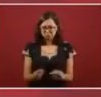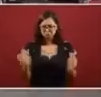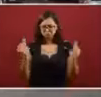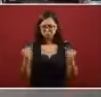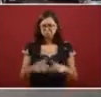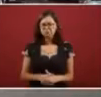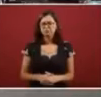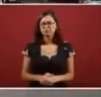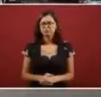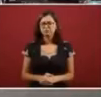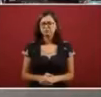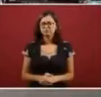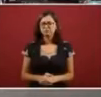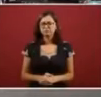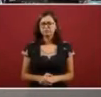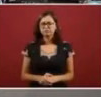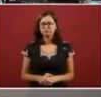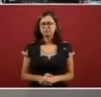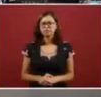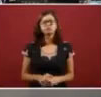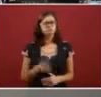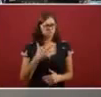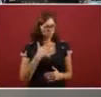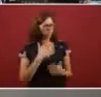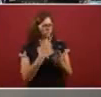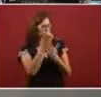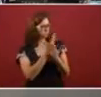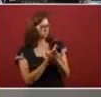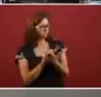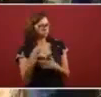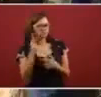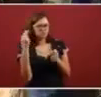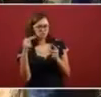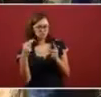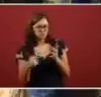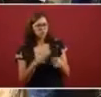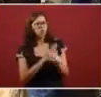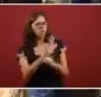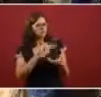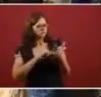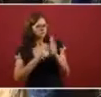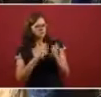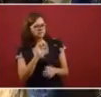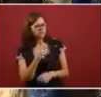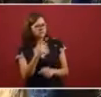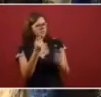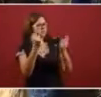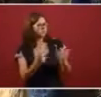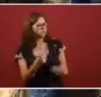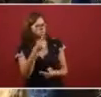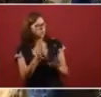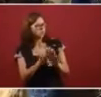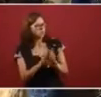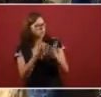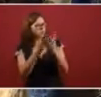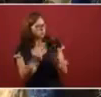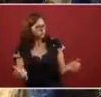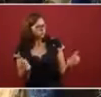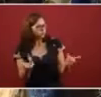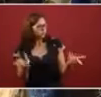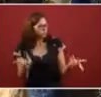pues, evidentemente están ahí las listas, pero más allá de los nombres, ¿cuál es la estrategia que tiene la Secretaría de Educación Pública para resolver este caso, más allá